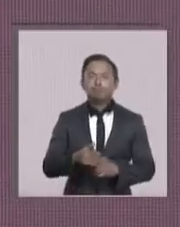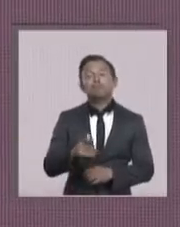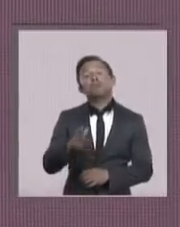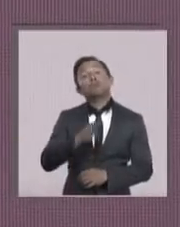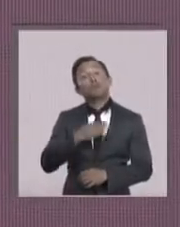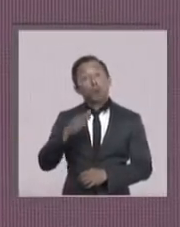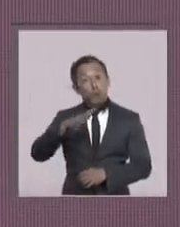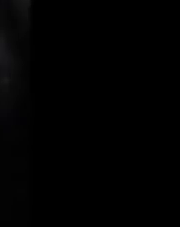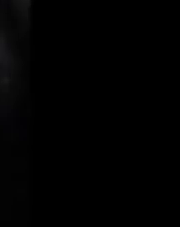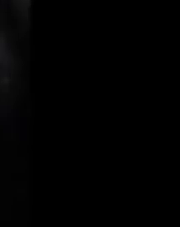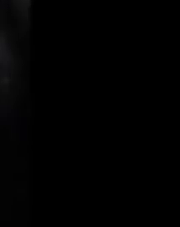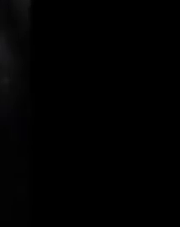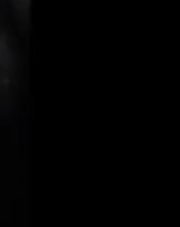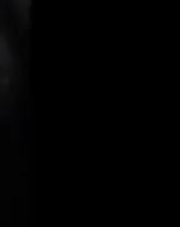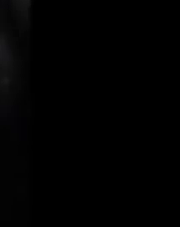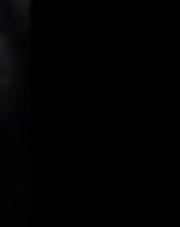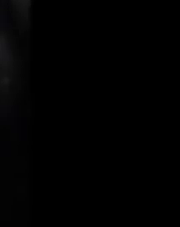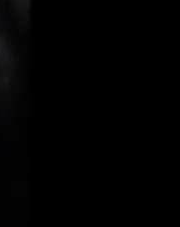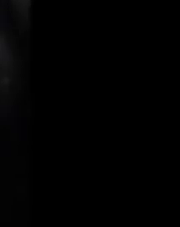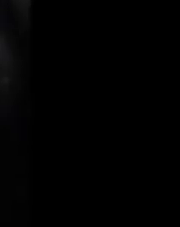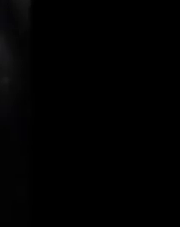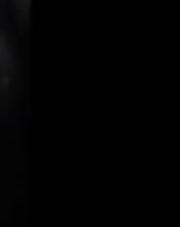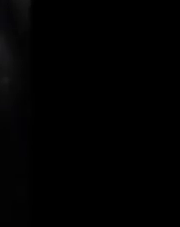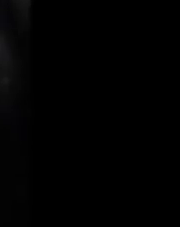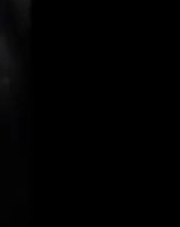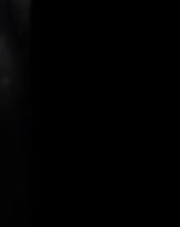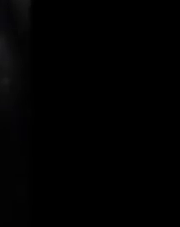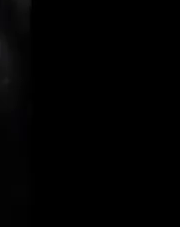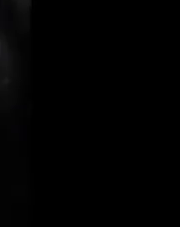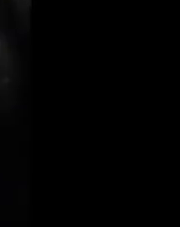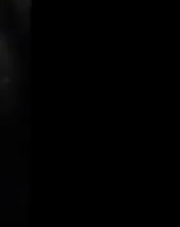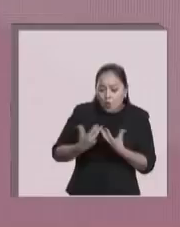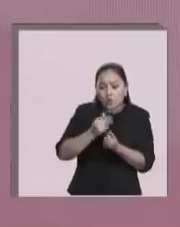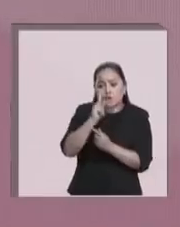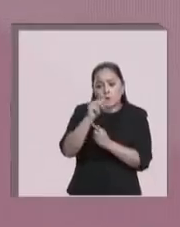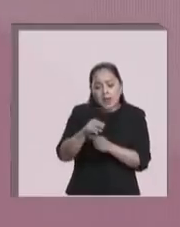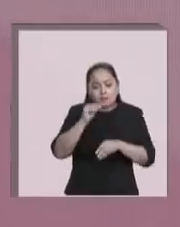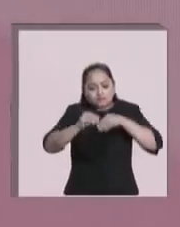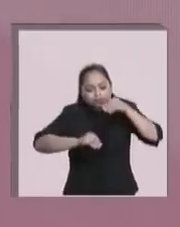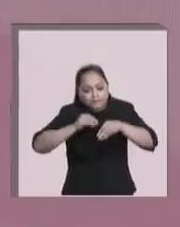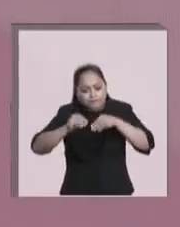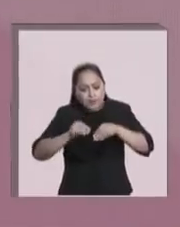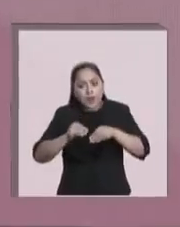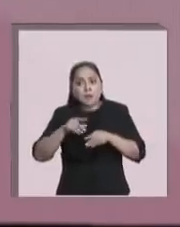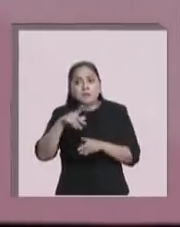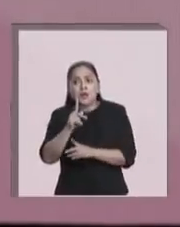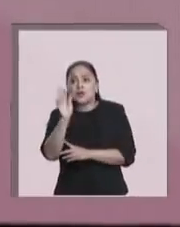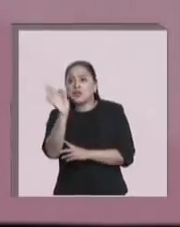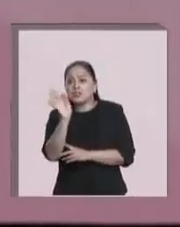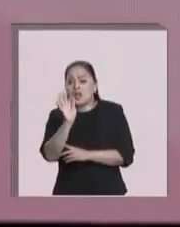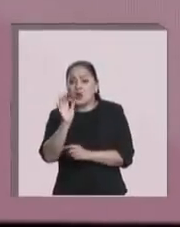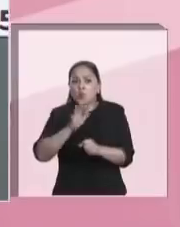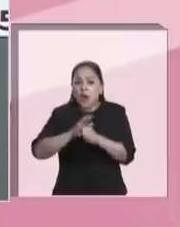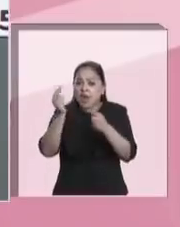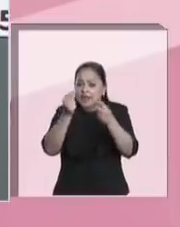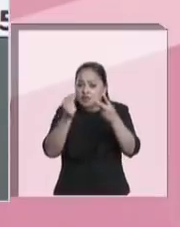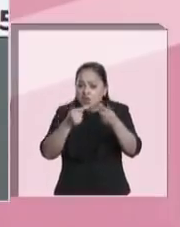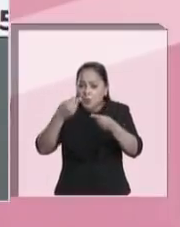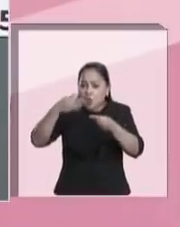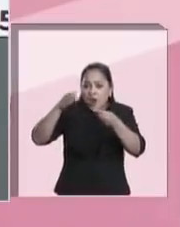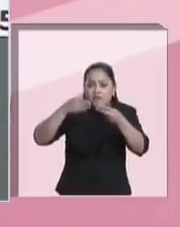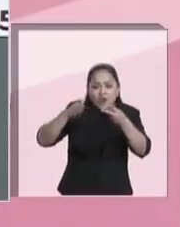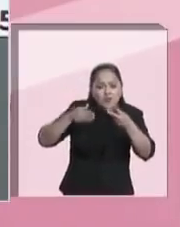no quiso contestar. ¡Contéstala! ¡Contéstala! Y no descartar ninguna opción,